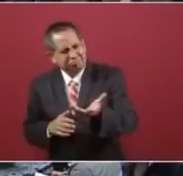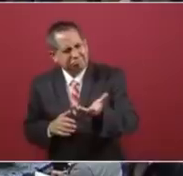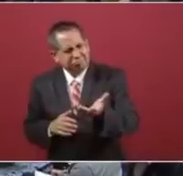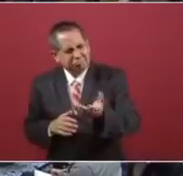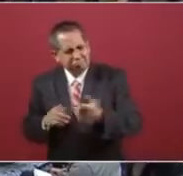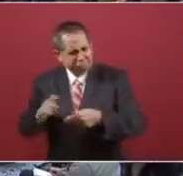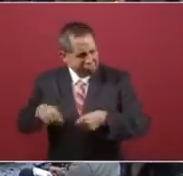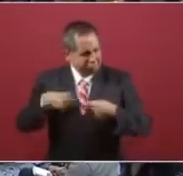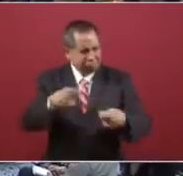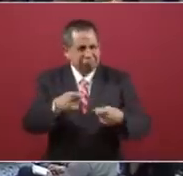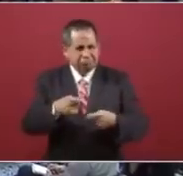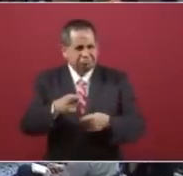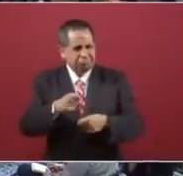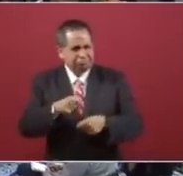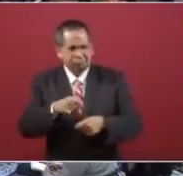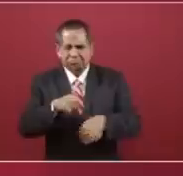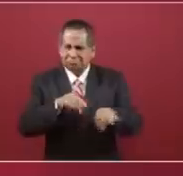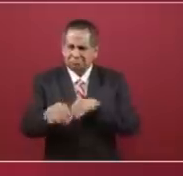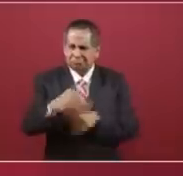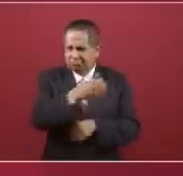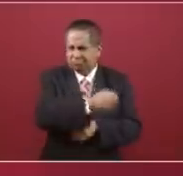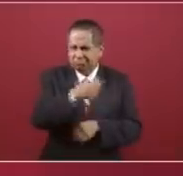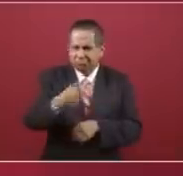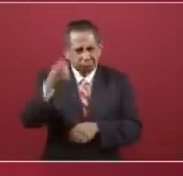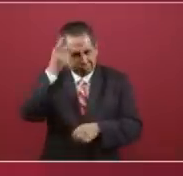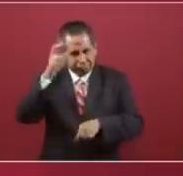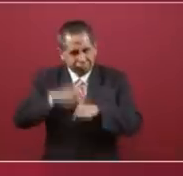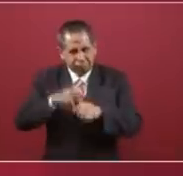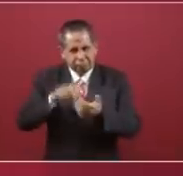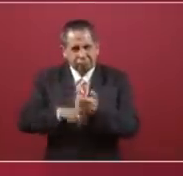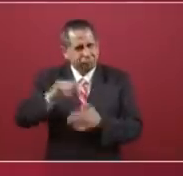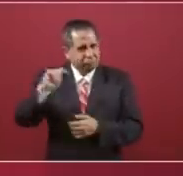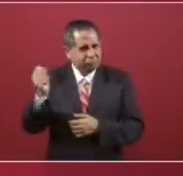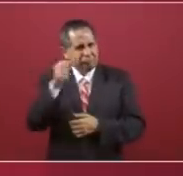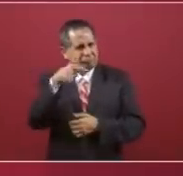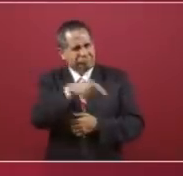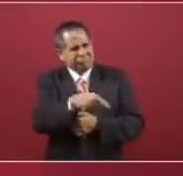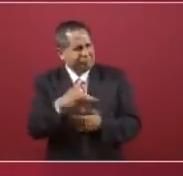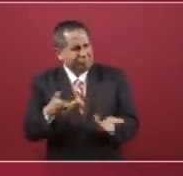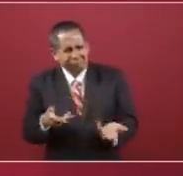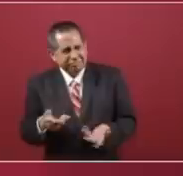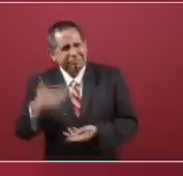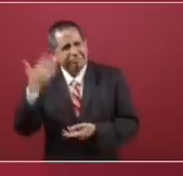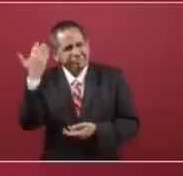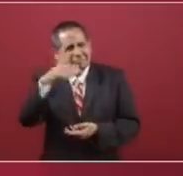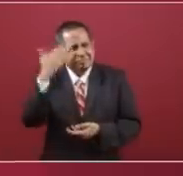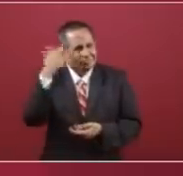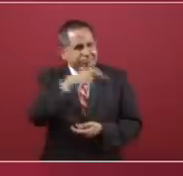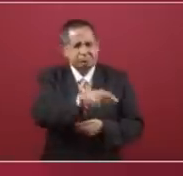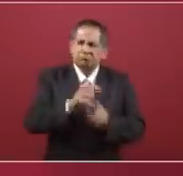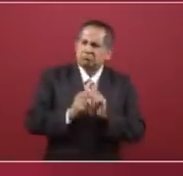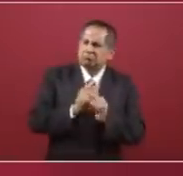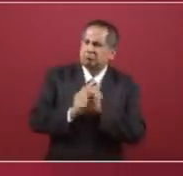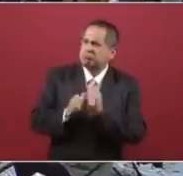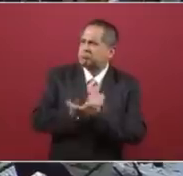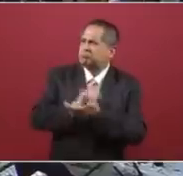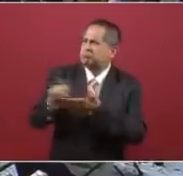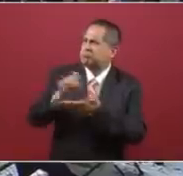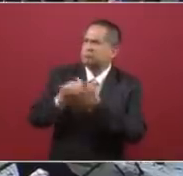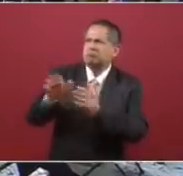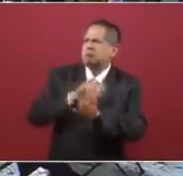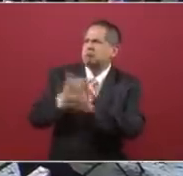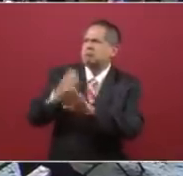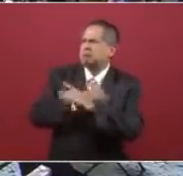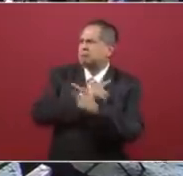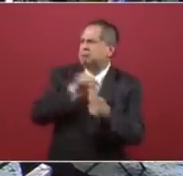decidieron contratar al director del Tecnológico, es aún sabiendo que desde sus redes sociales estuvo estuvo